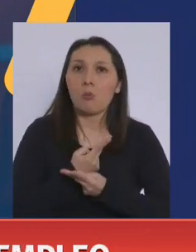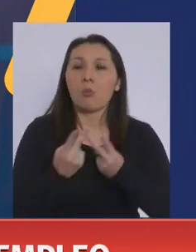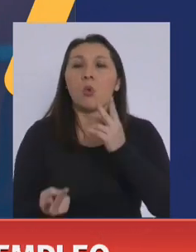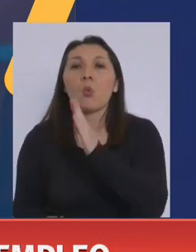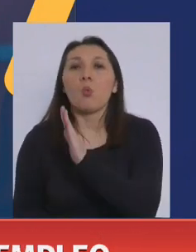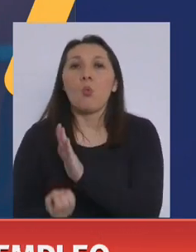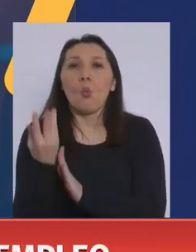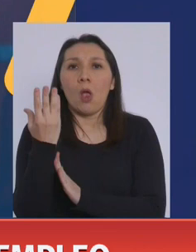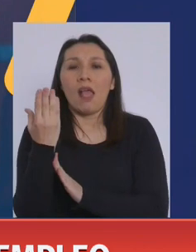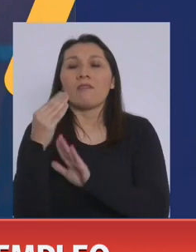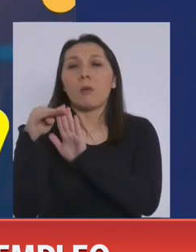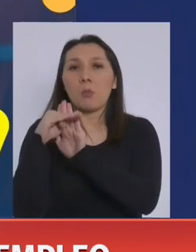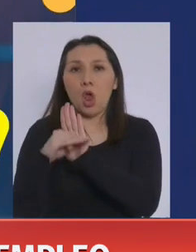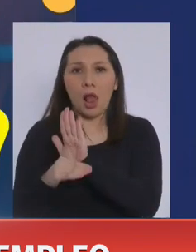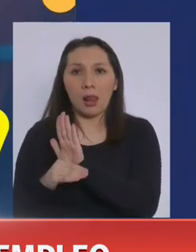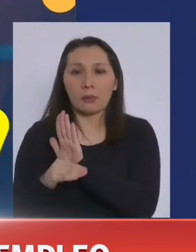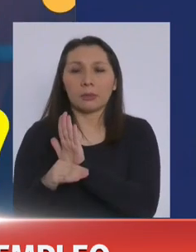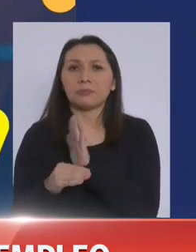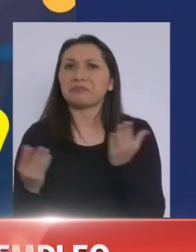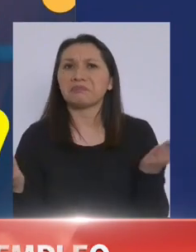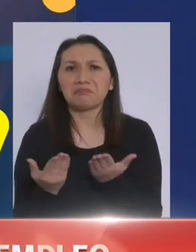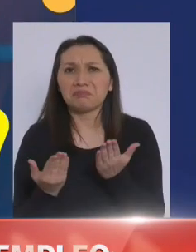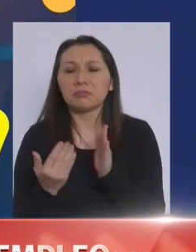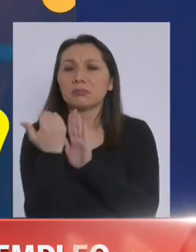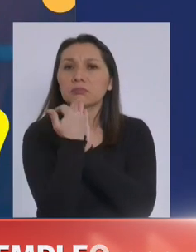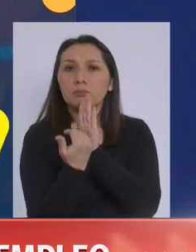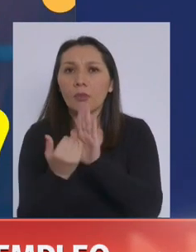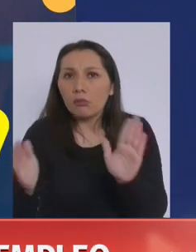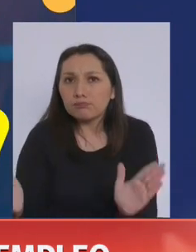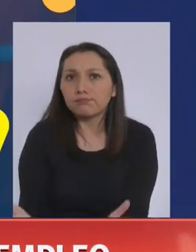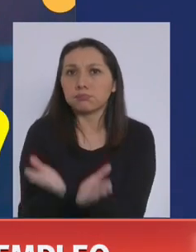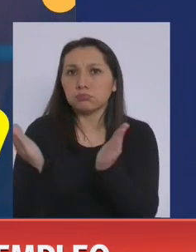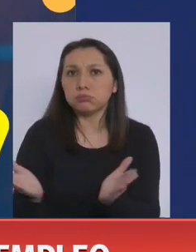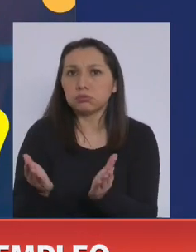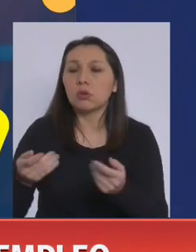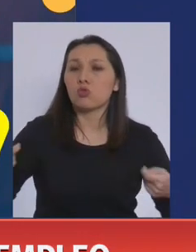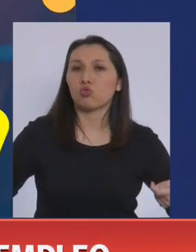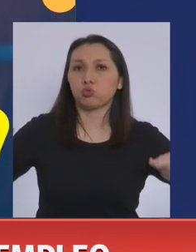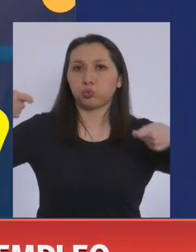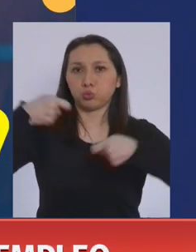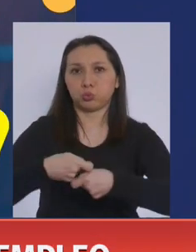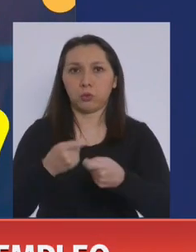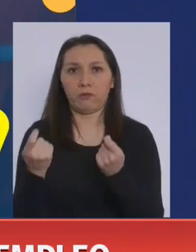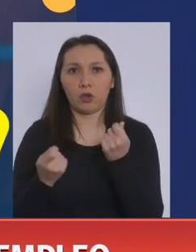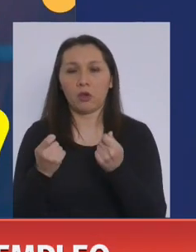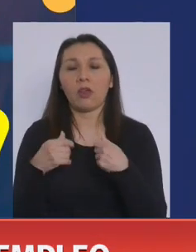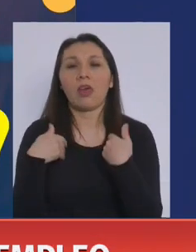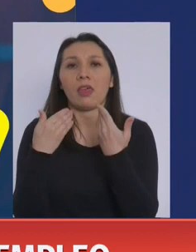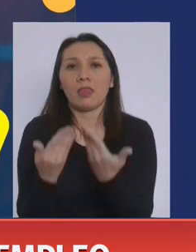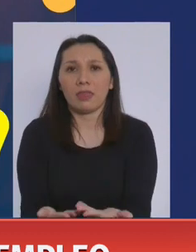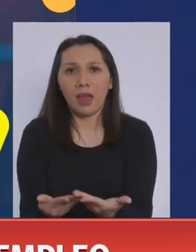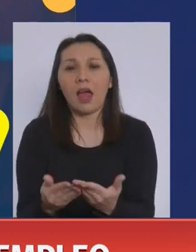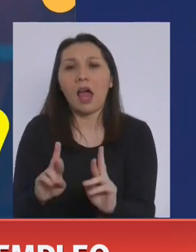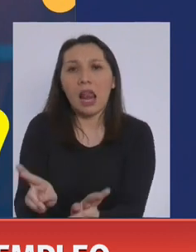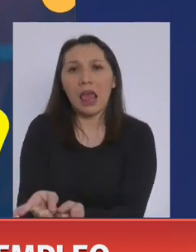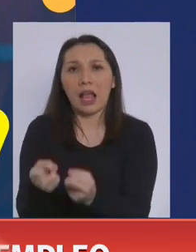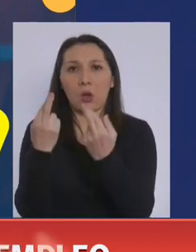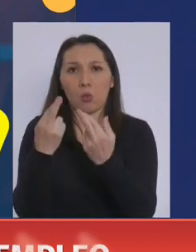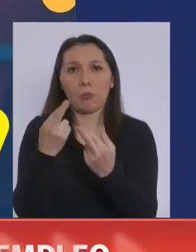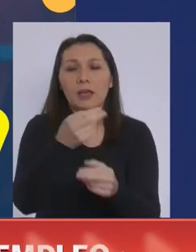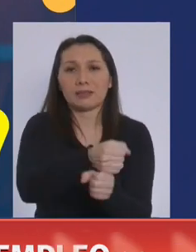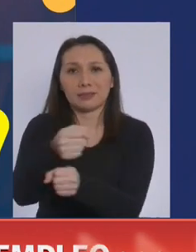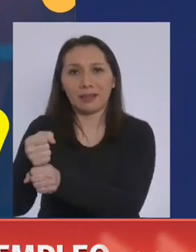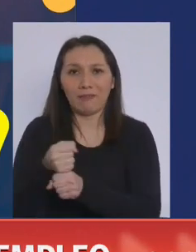un nuevo programa, un programa de impulso y subsidio a la creación y recuperación